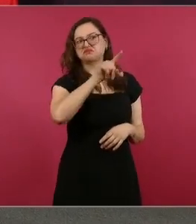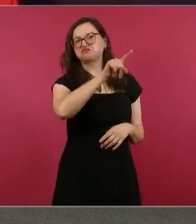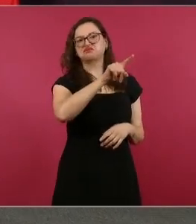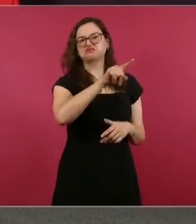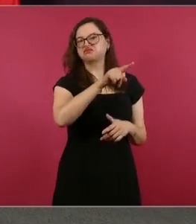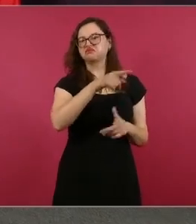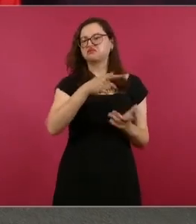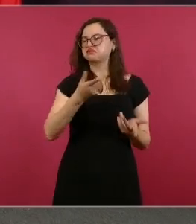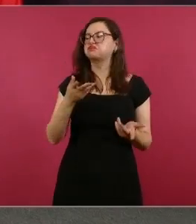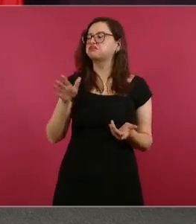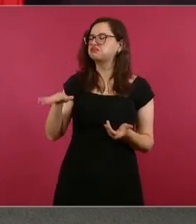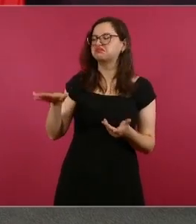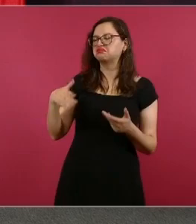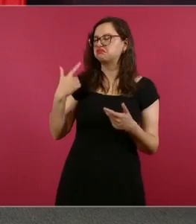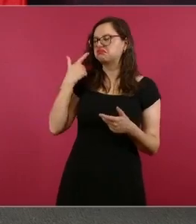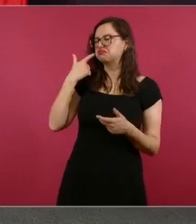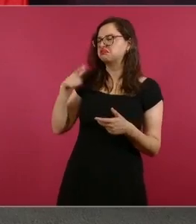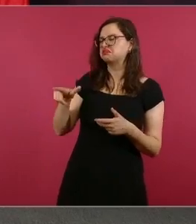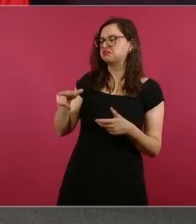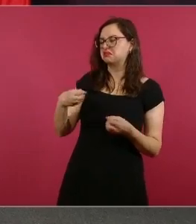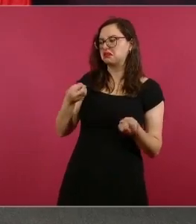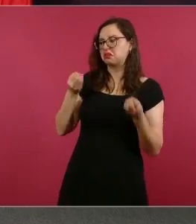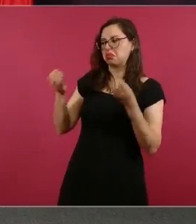era una planta chatarra.